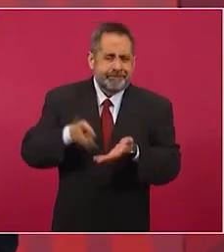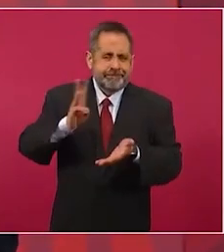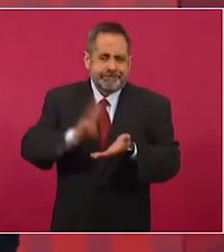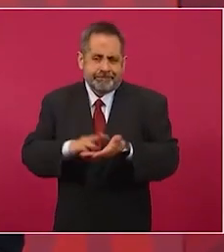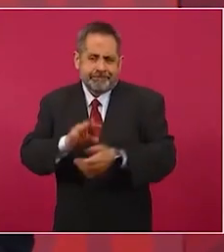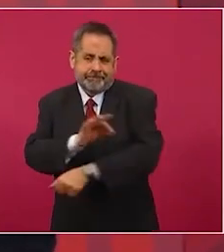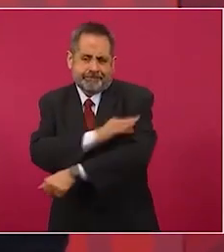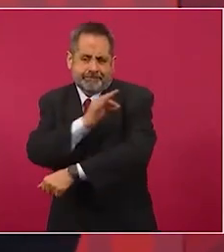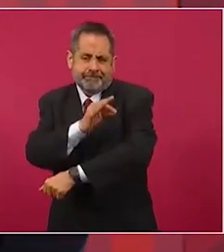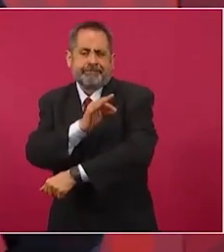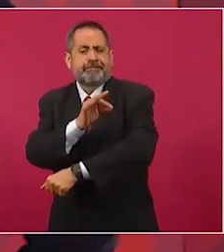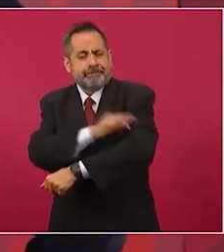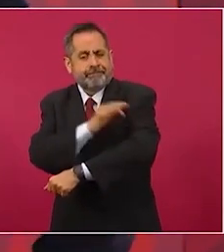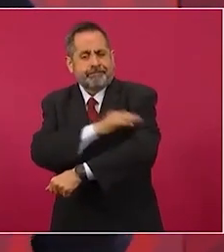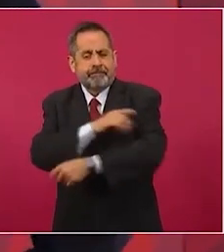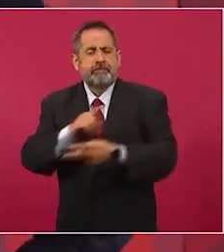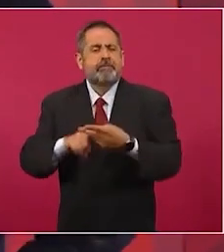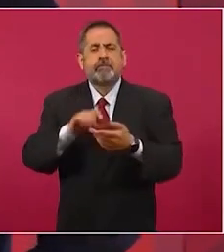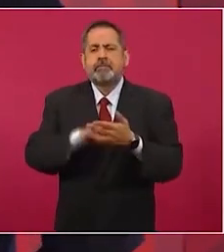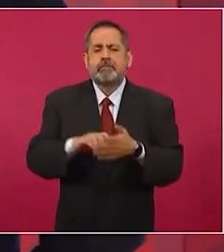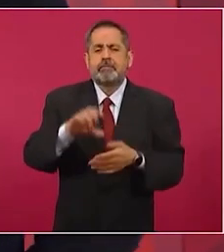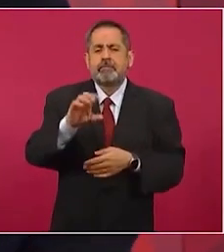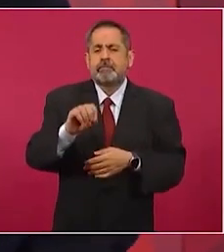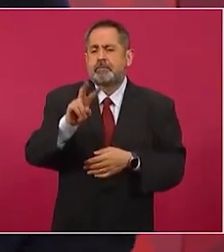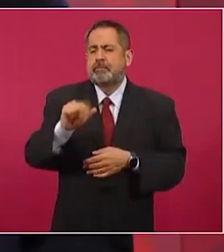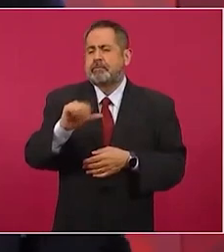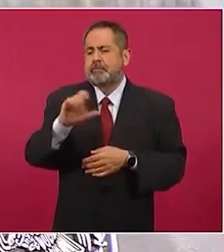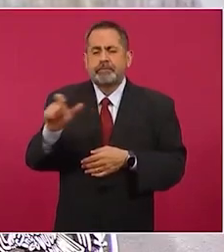Solo con COVAX